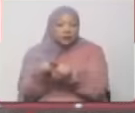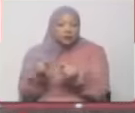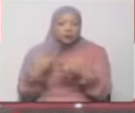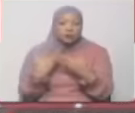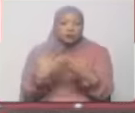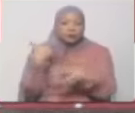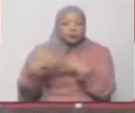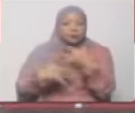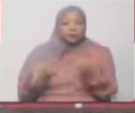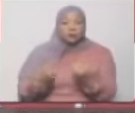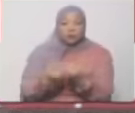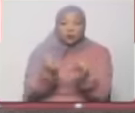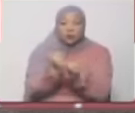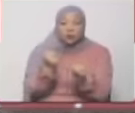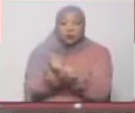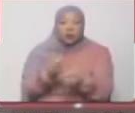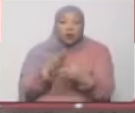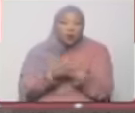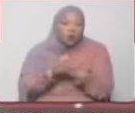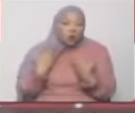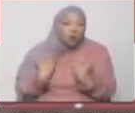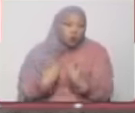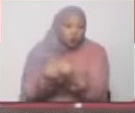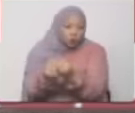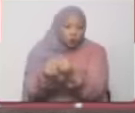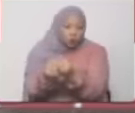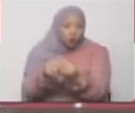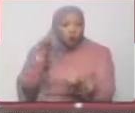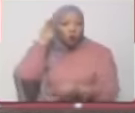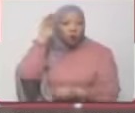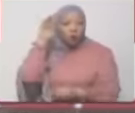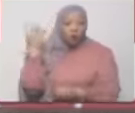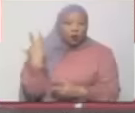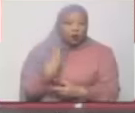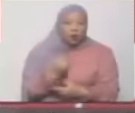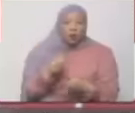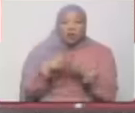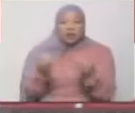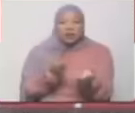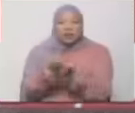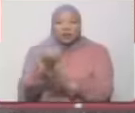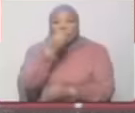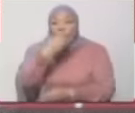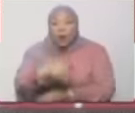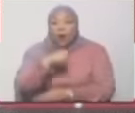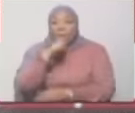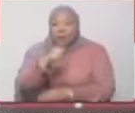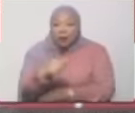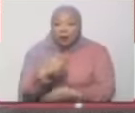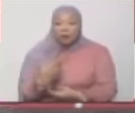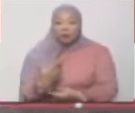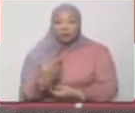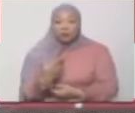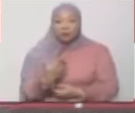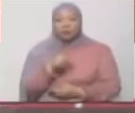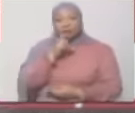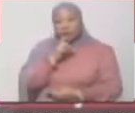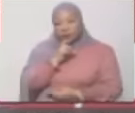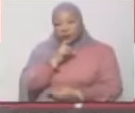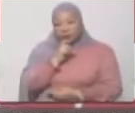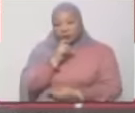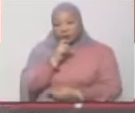conjunta, agarraditos de la mano, para adelante, para allá, para acá, en las buenas, en las malas, en las duras,